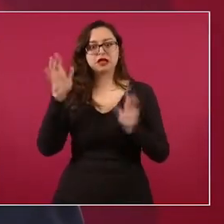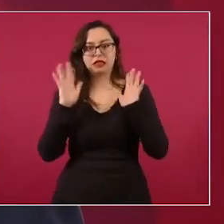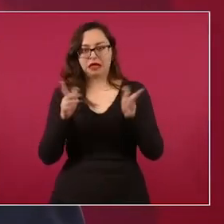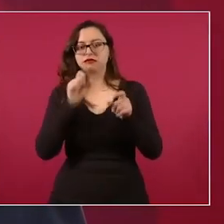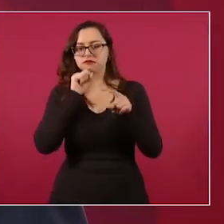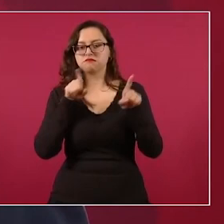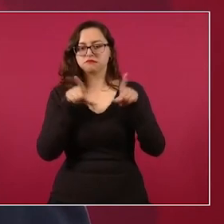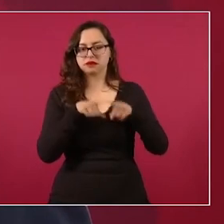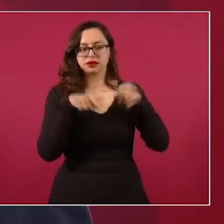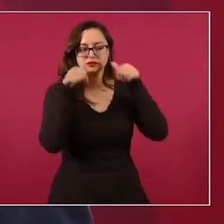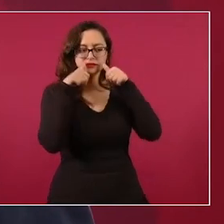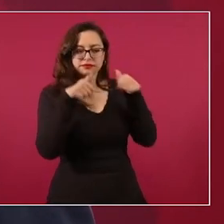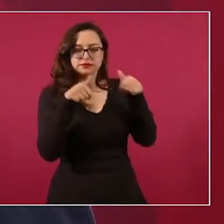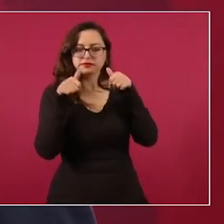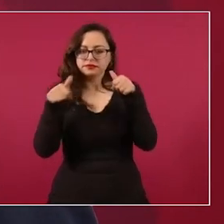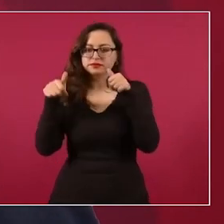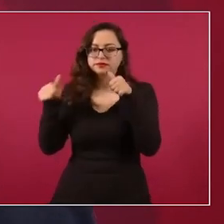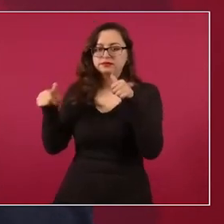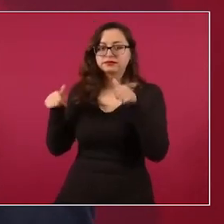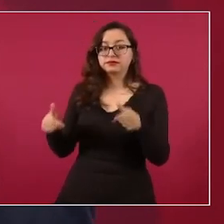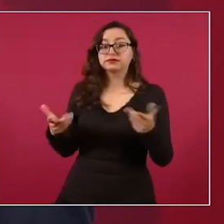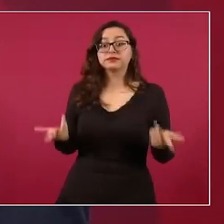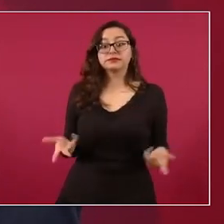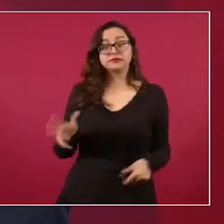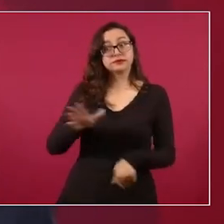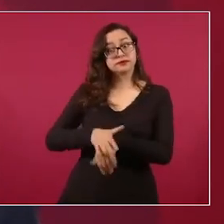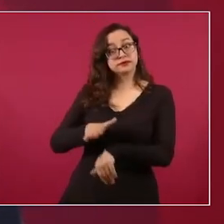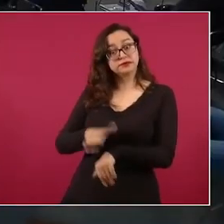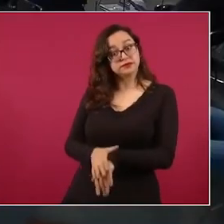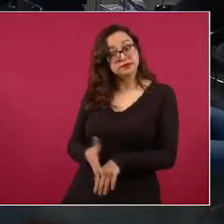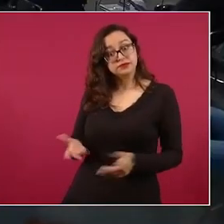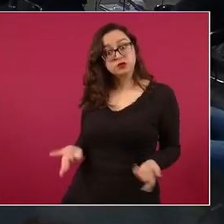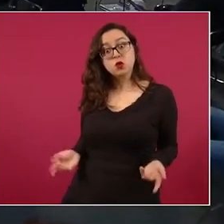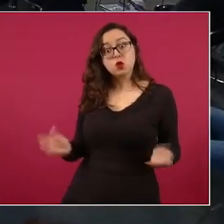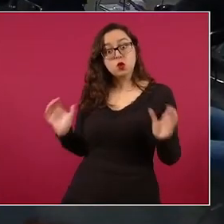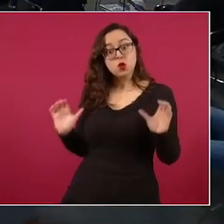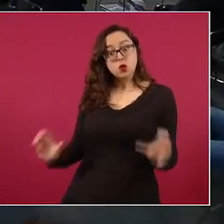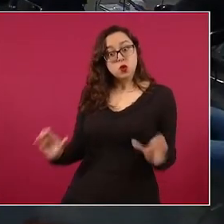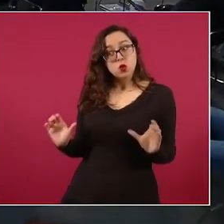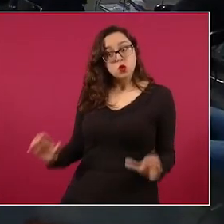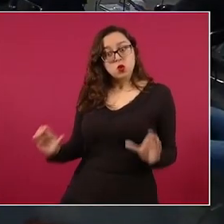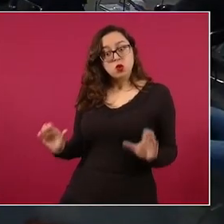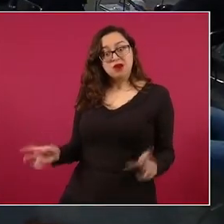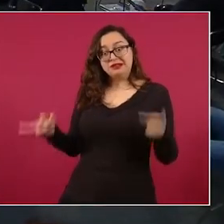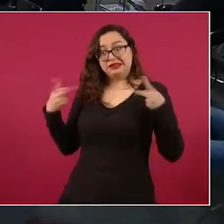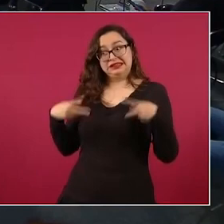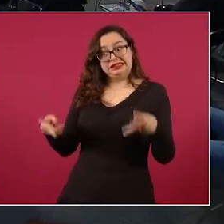atenta. Y le dije, oye, está muy